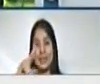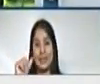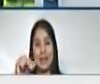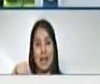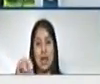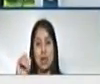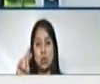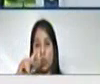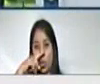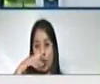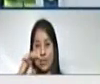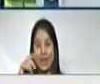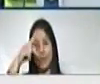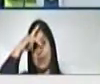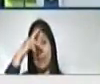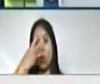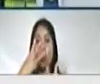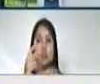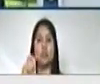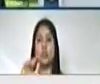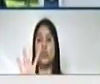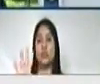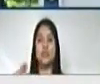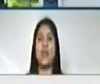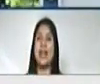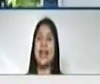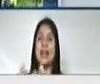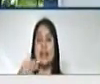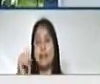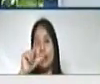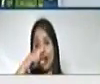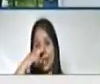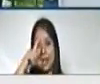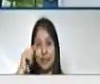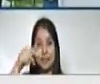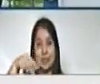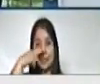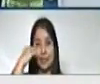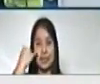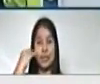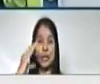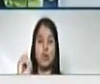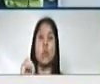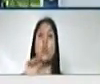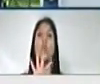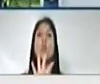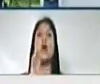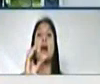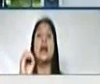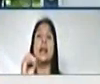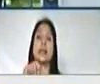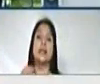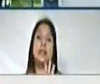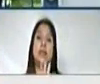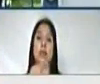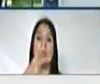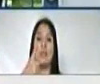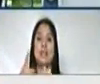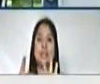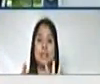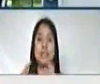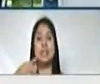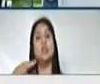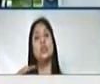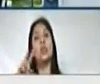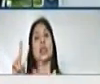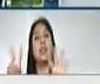De hecho, se reportó también después de la Semana Santa el peor de los días con 2,013 casos. No hemos alcanzado una vez más los 2,000 contagios